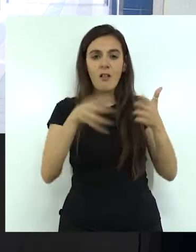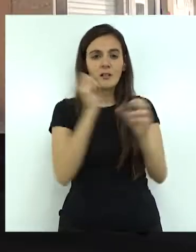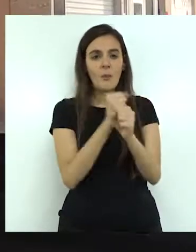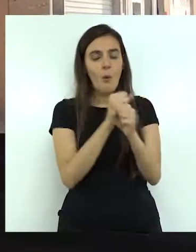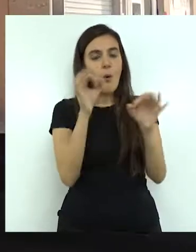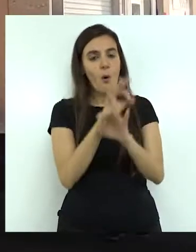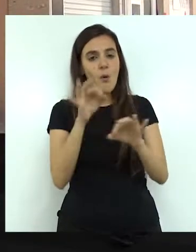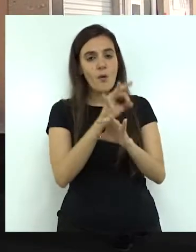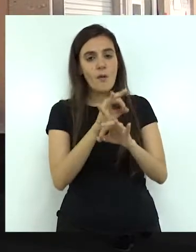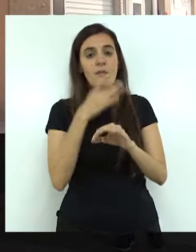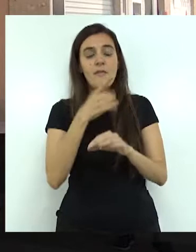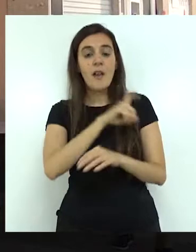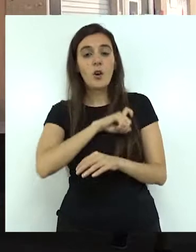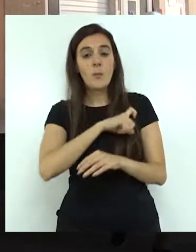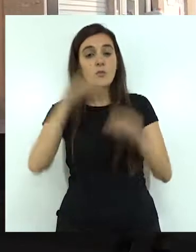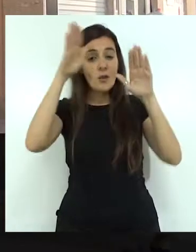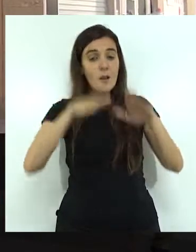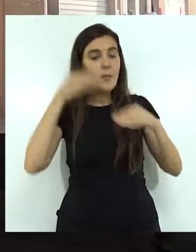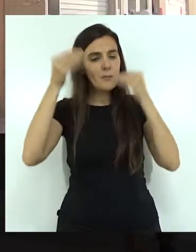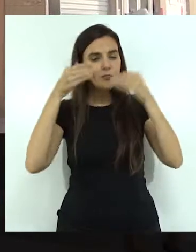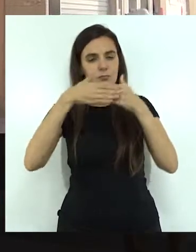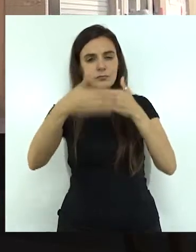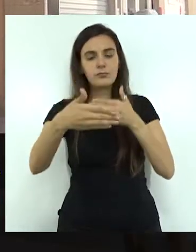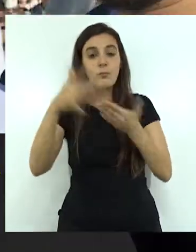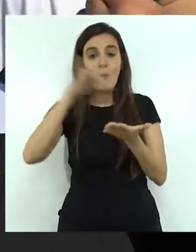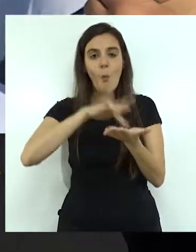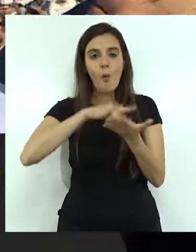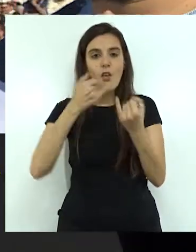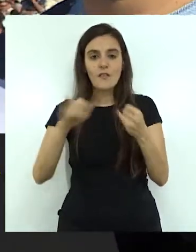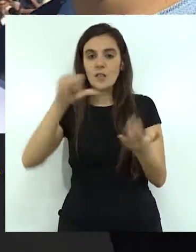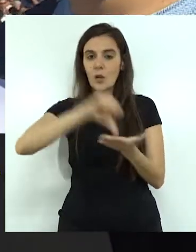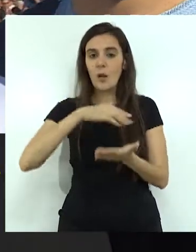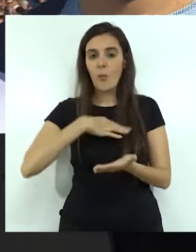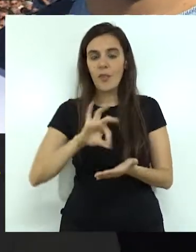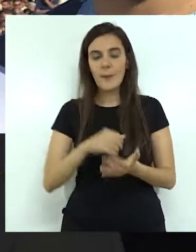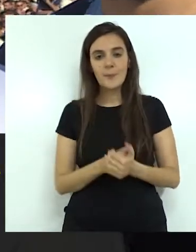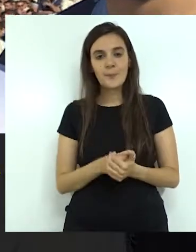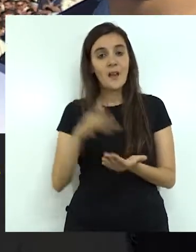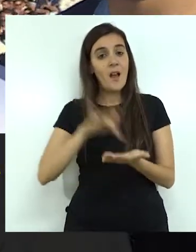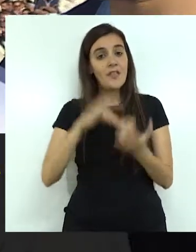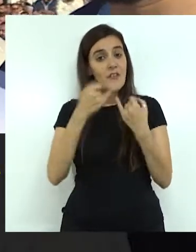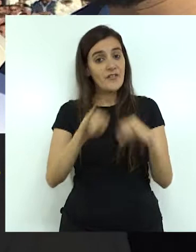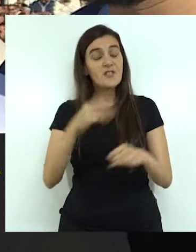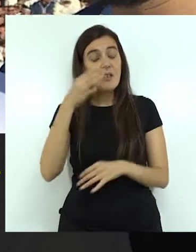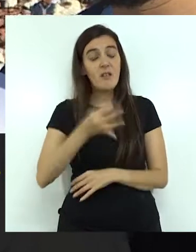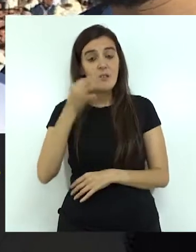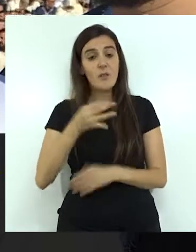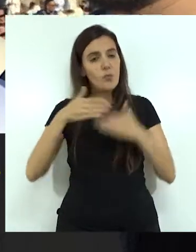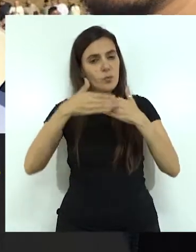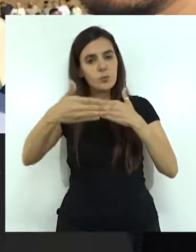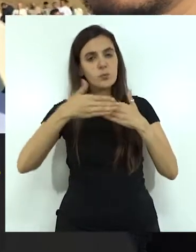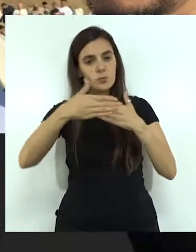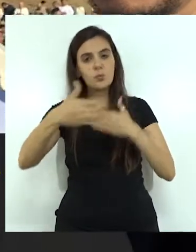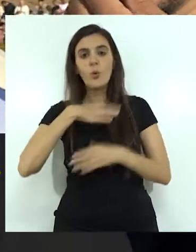la comisión islámica creen que en el futuro deberá establecerse como fiesta local el directivo debe de ser en un futuro